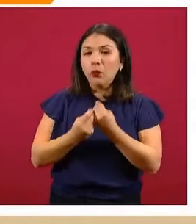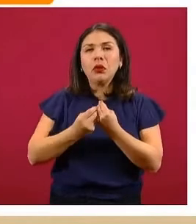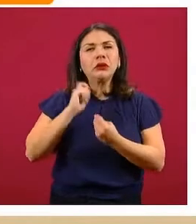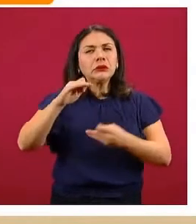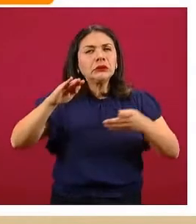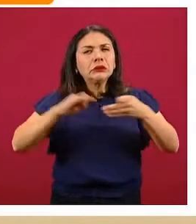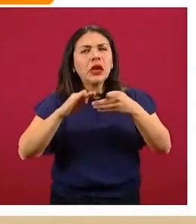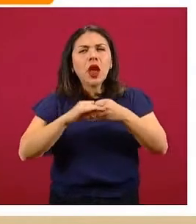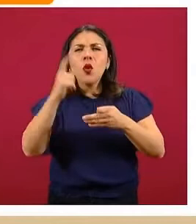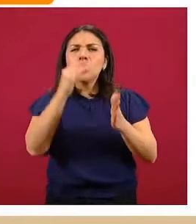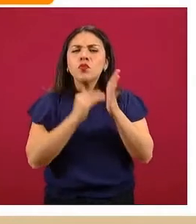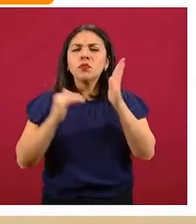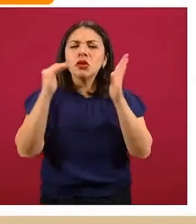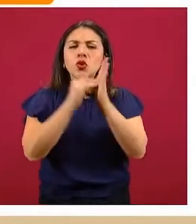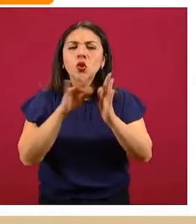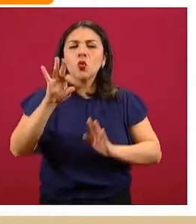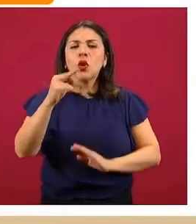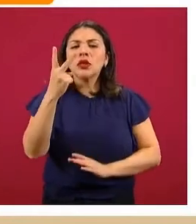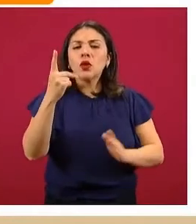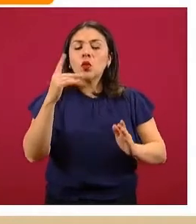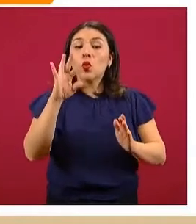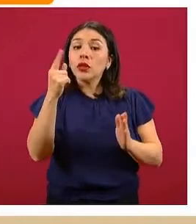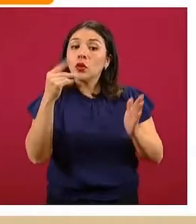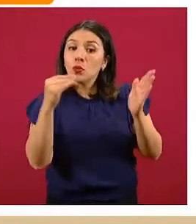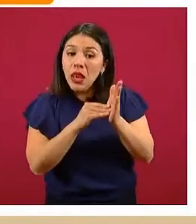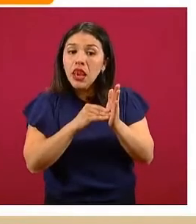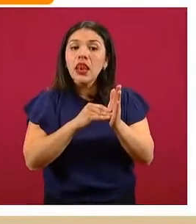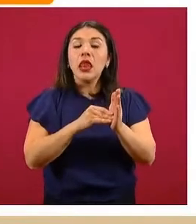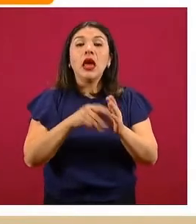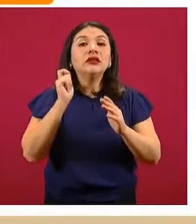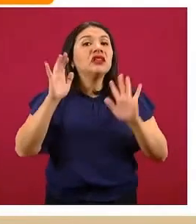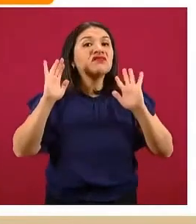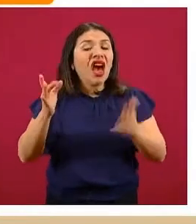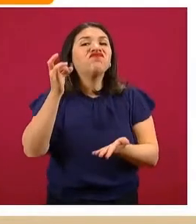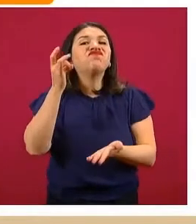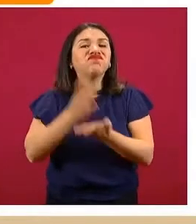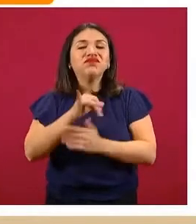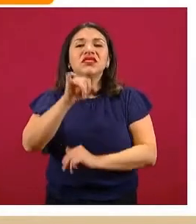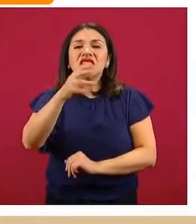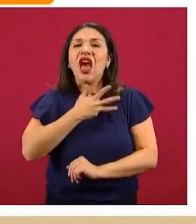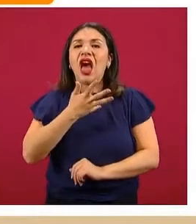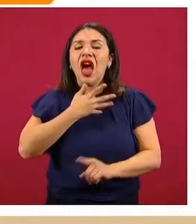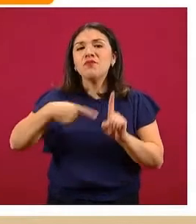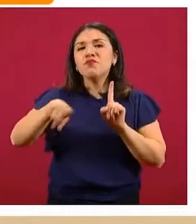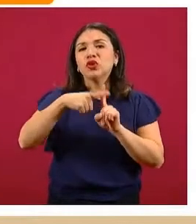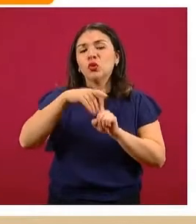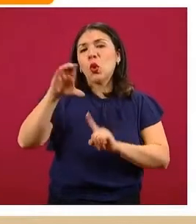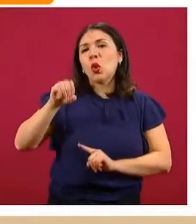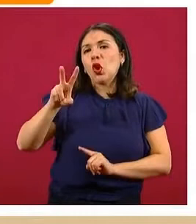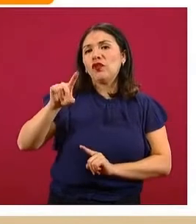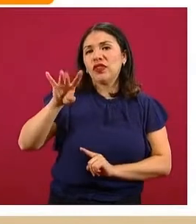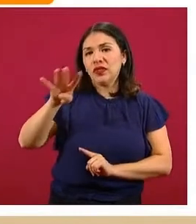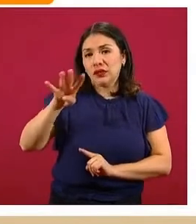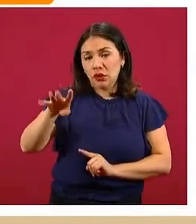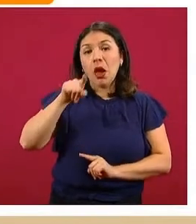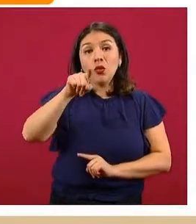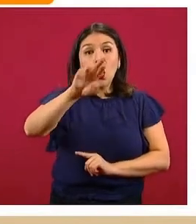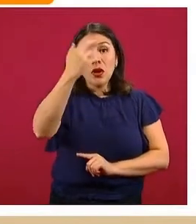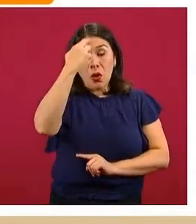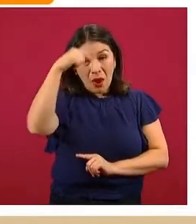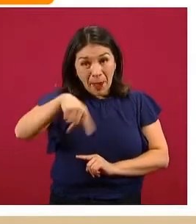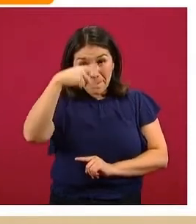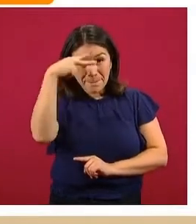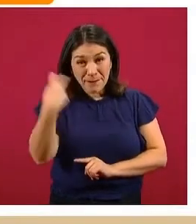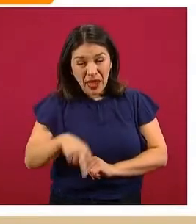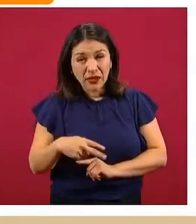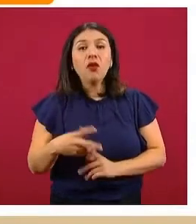poco más de 1.041.000 ya los casos clasificados como COVID-19. Recordando que en